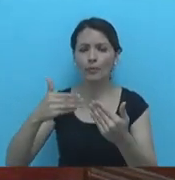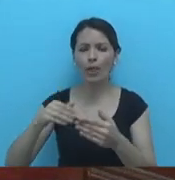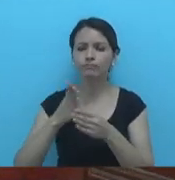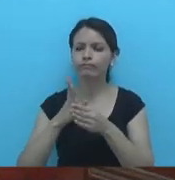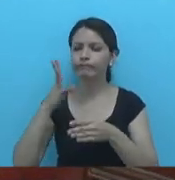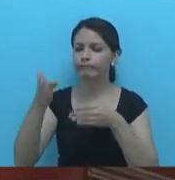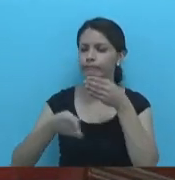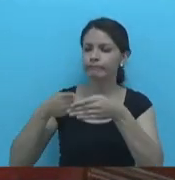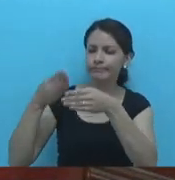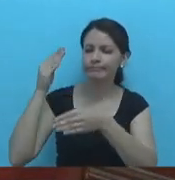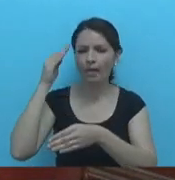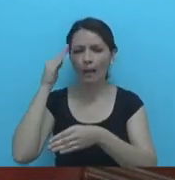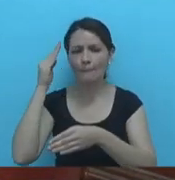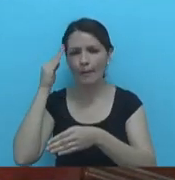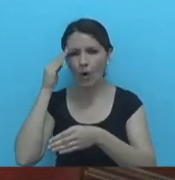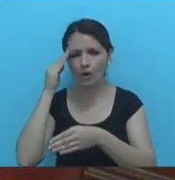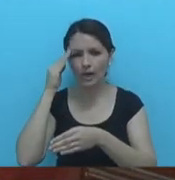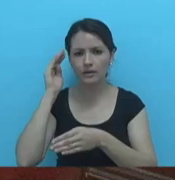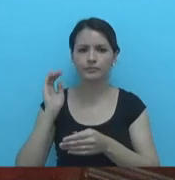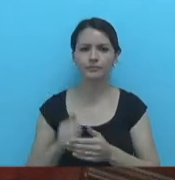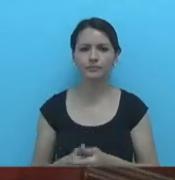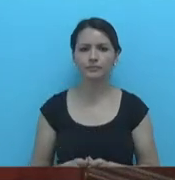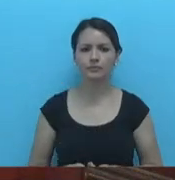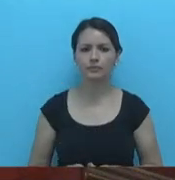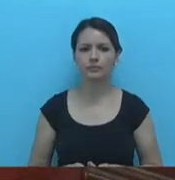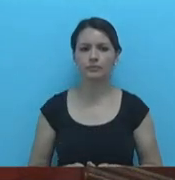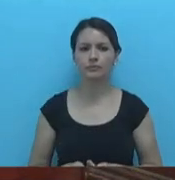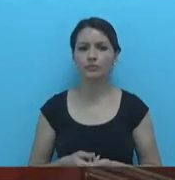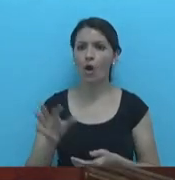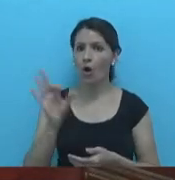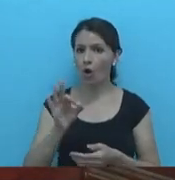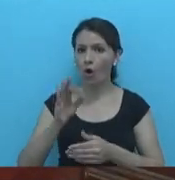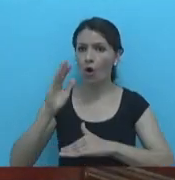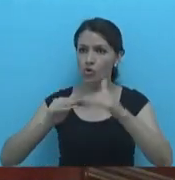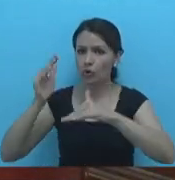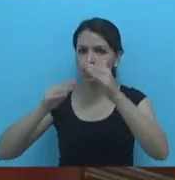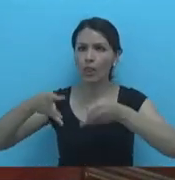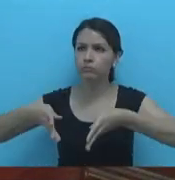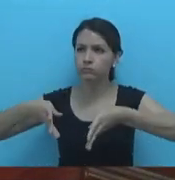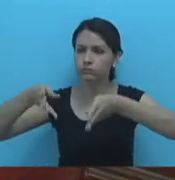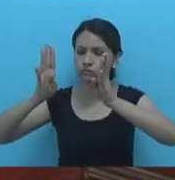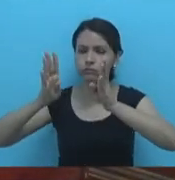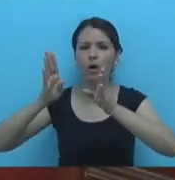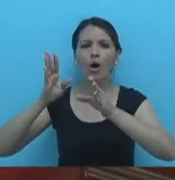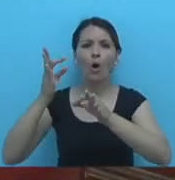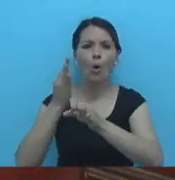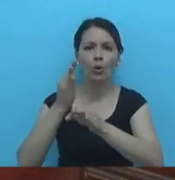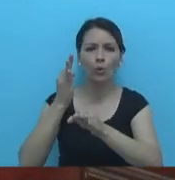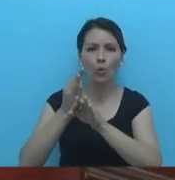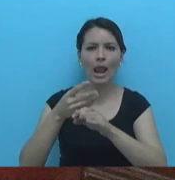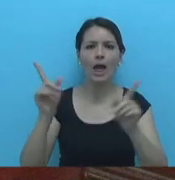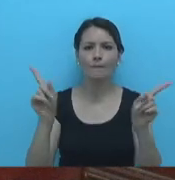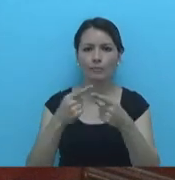de dicho suceso y a la construcción de un establecimiento educativo público vinculado a la música y el arte,